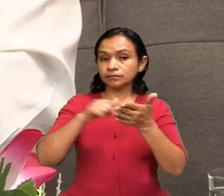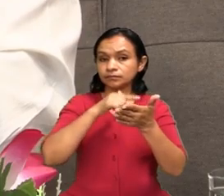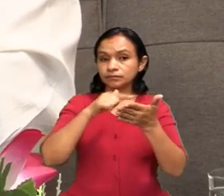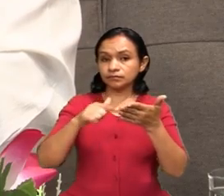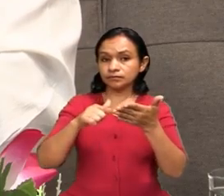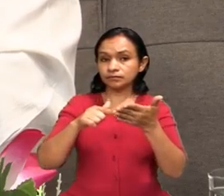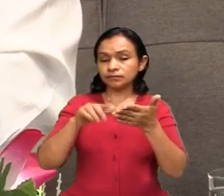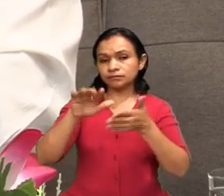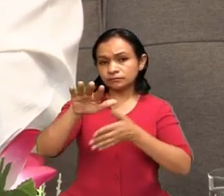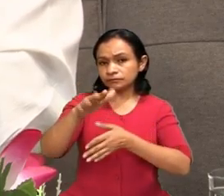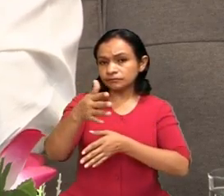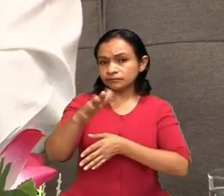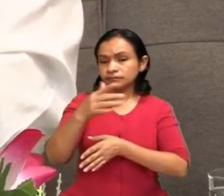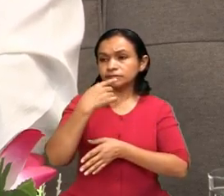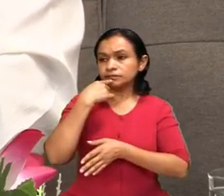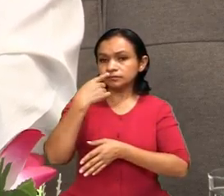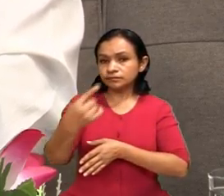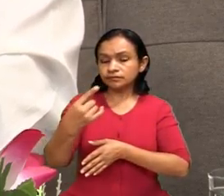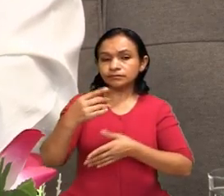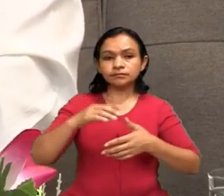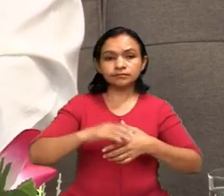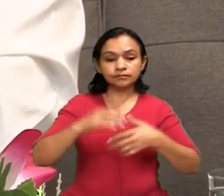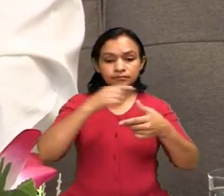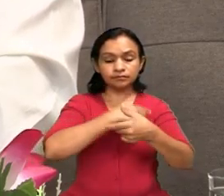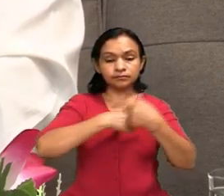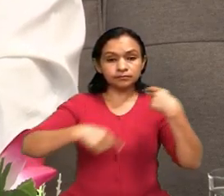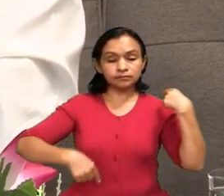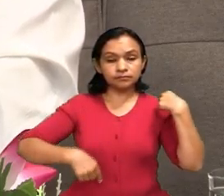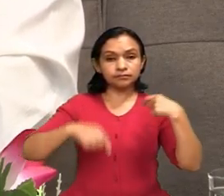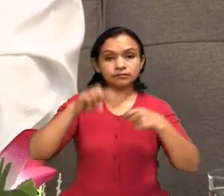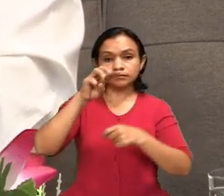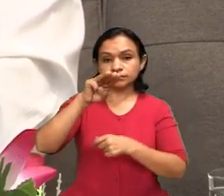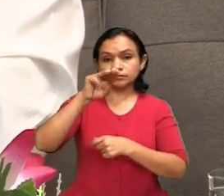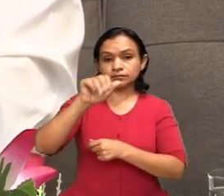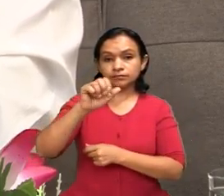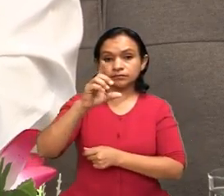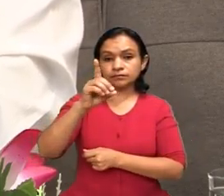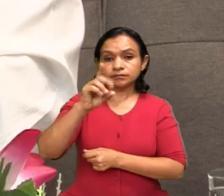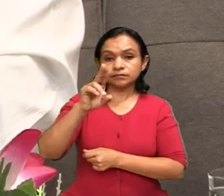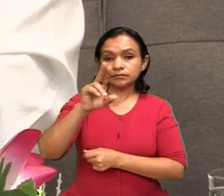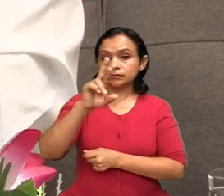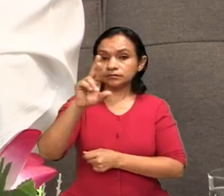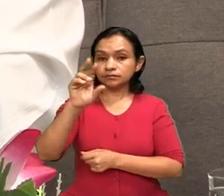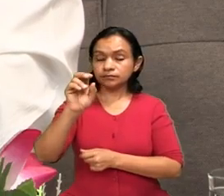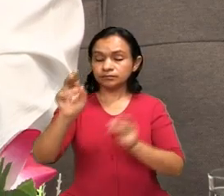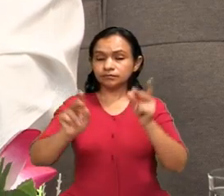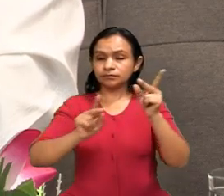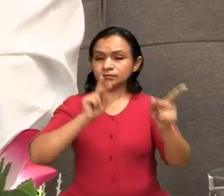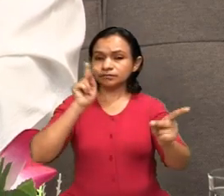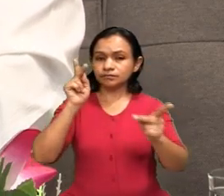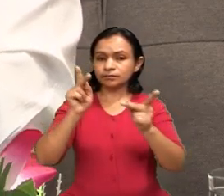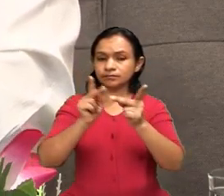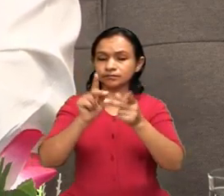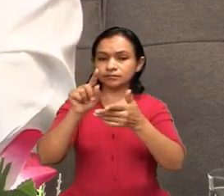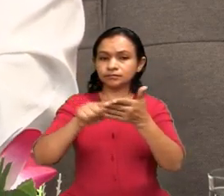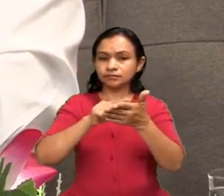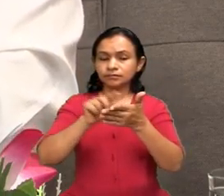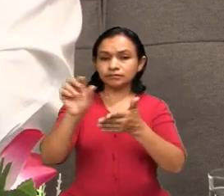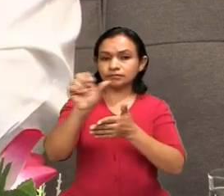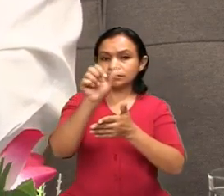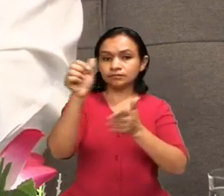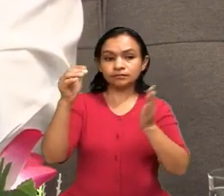autoproclama presidente, cuando el presidente Maduro, en correctas elecciones, tuvo más de 6 millones y